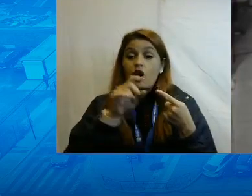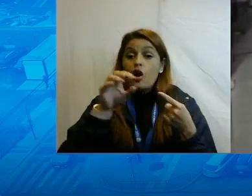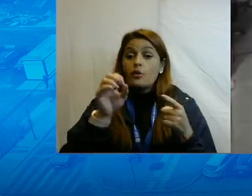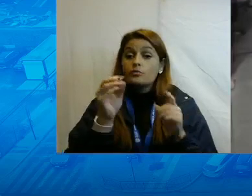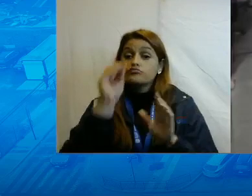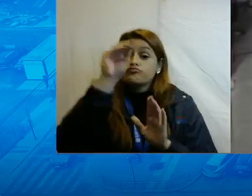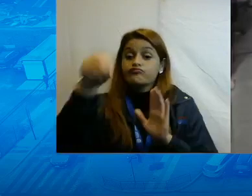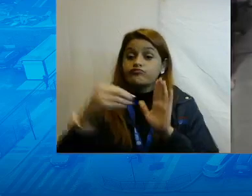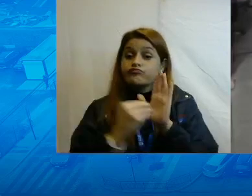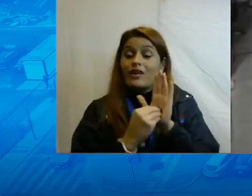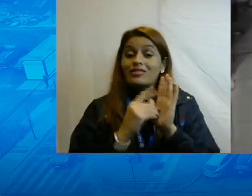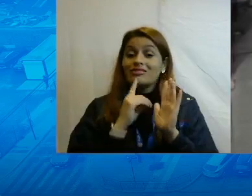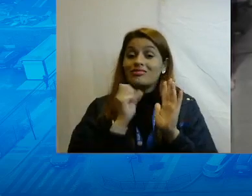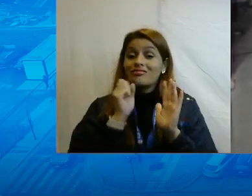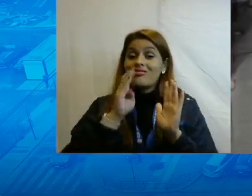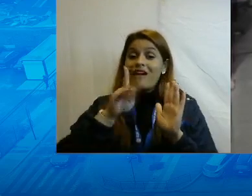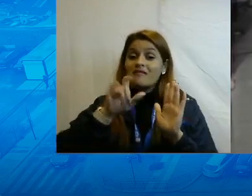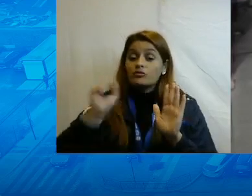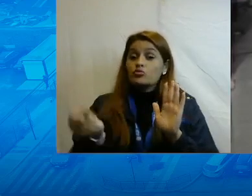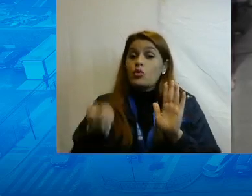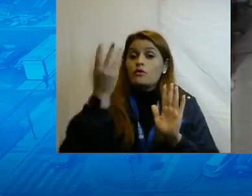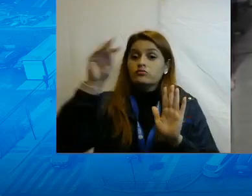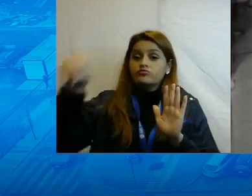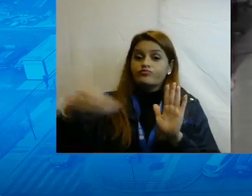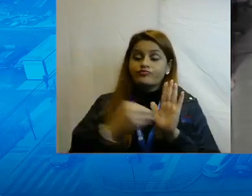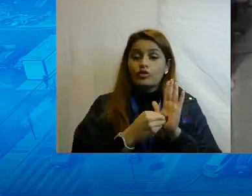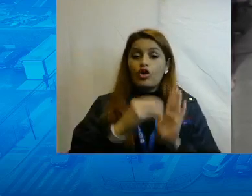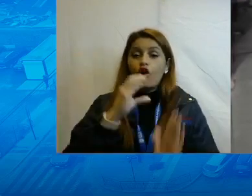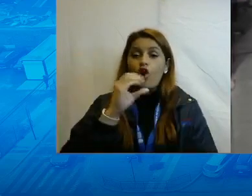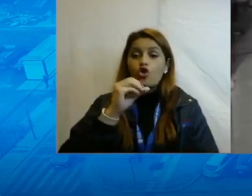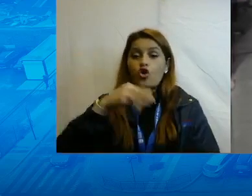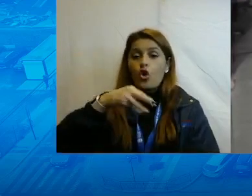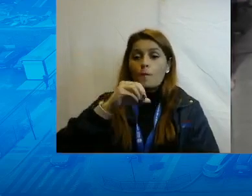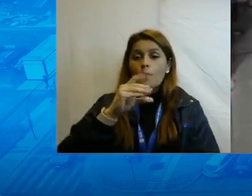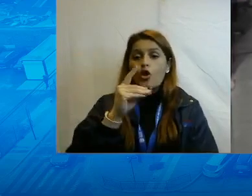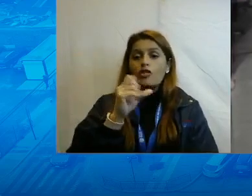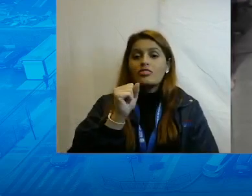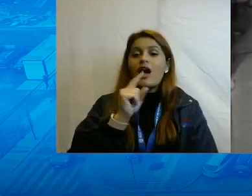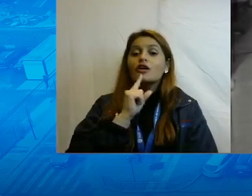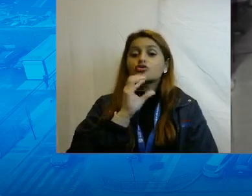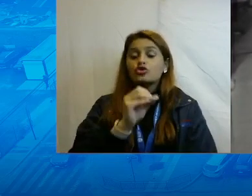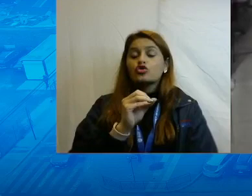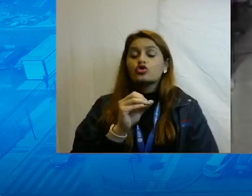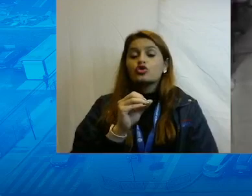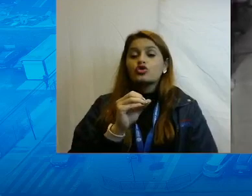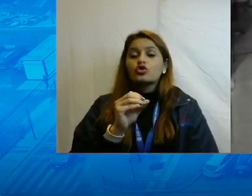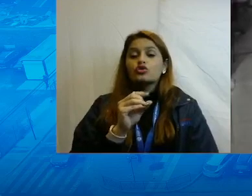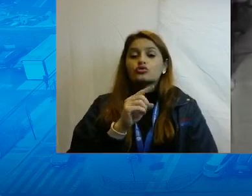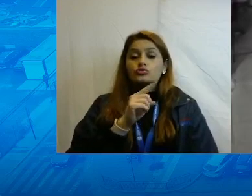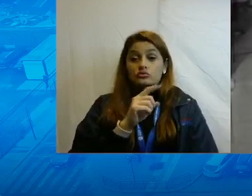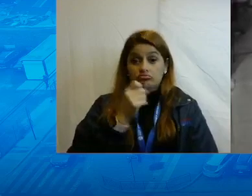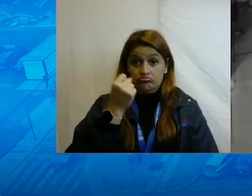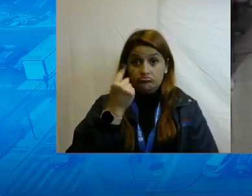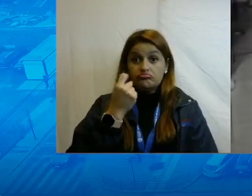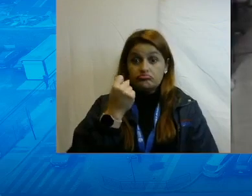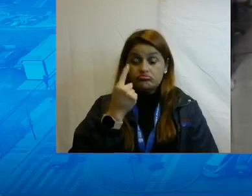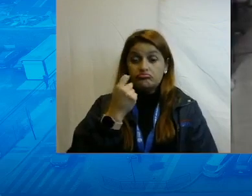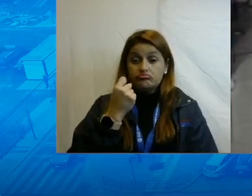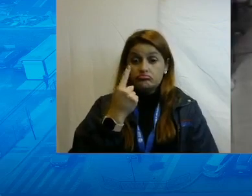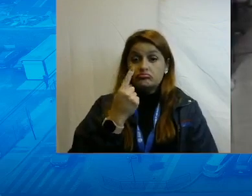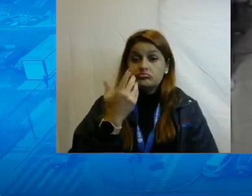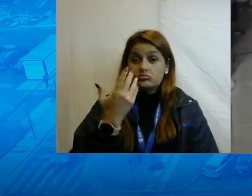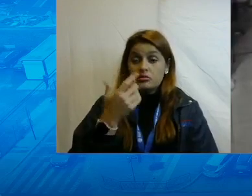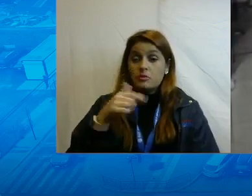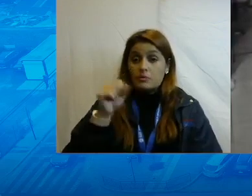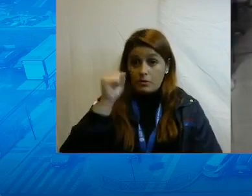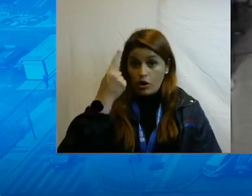en tabla la entrega de comodato a la Junta de Vecinos Chacra San Pedro. ¿Les parece que hagamos primero esa votación